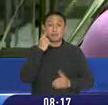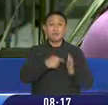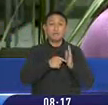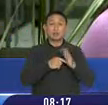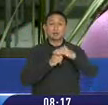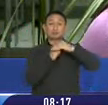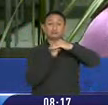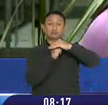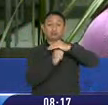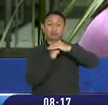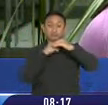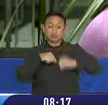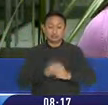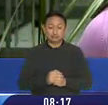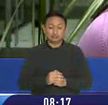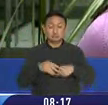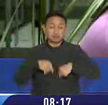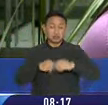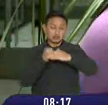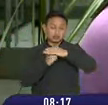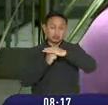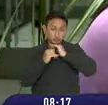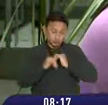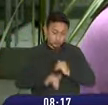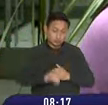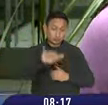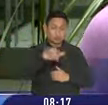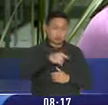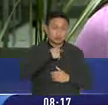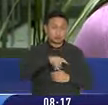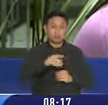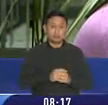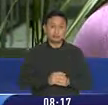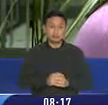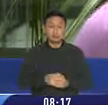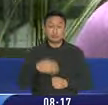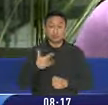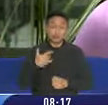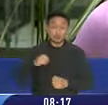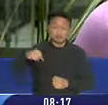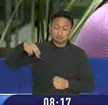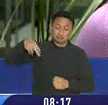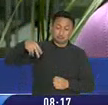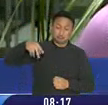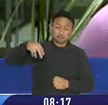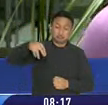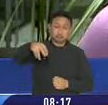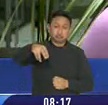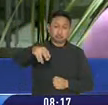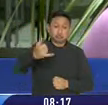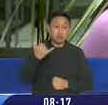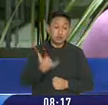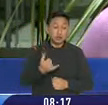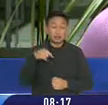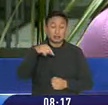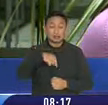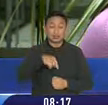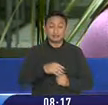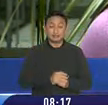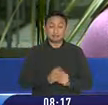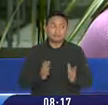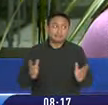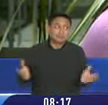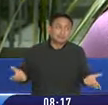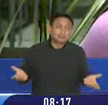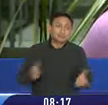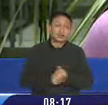metro nos permite movilizarnos, eventualmente desplazarnos a pie, como que la tendencia dentro de lo, no sé, pues